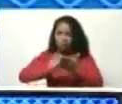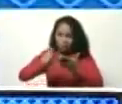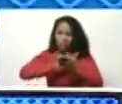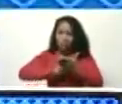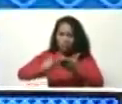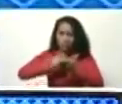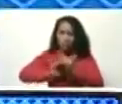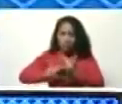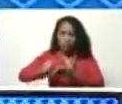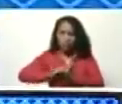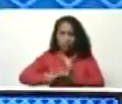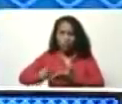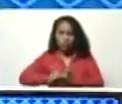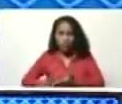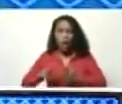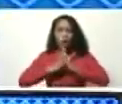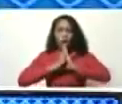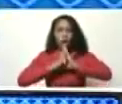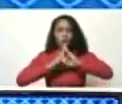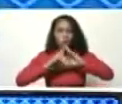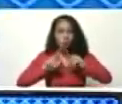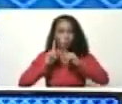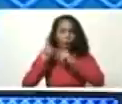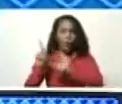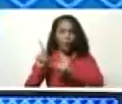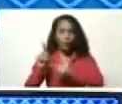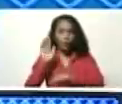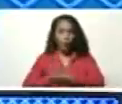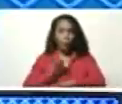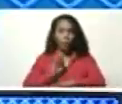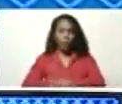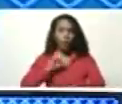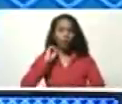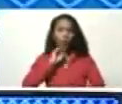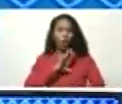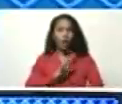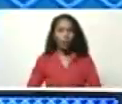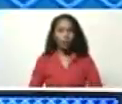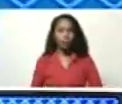minuciosamente todos estos sucesos históricos,